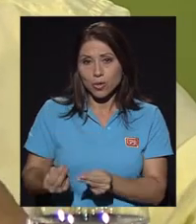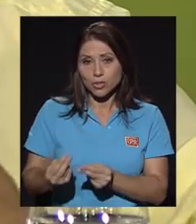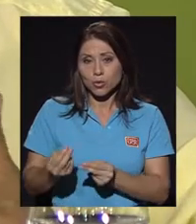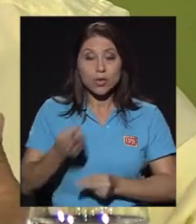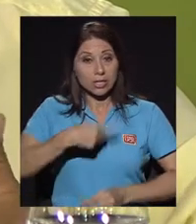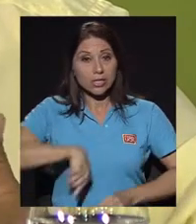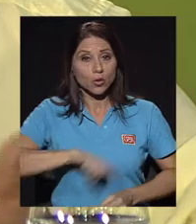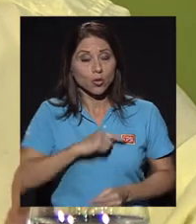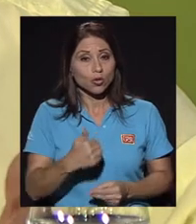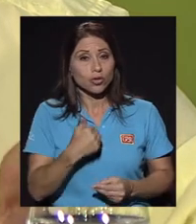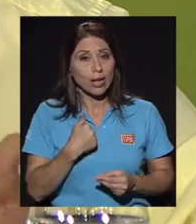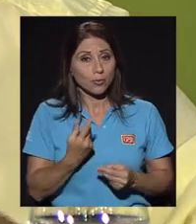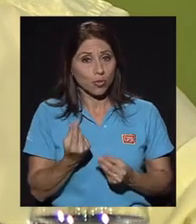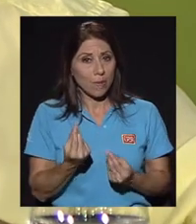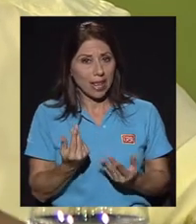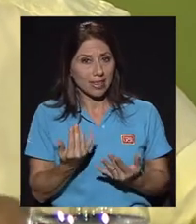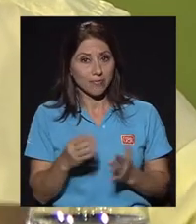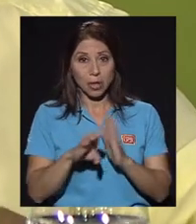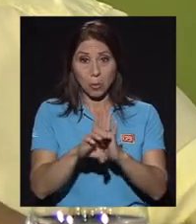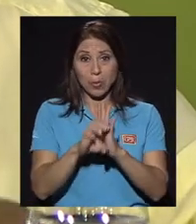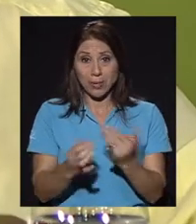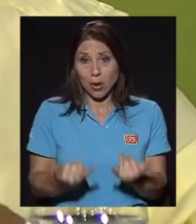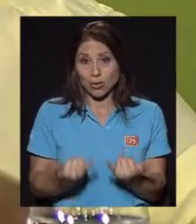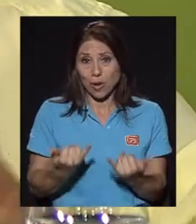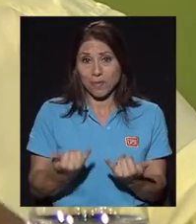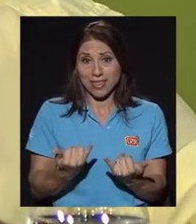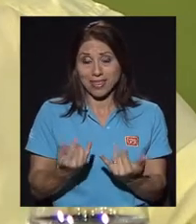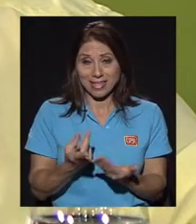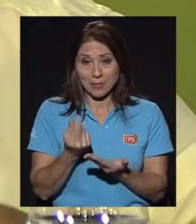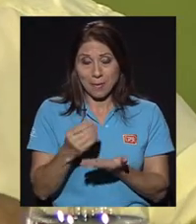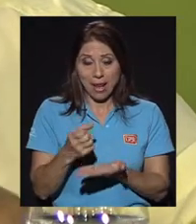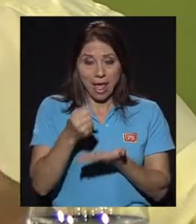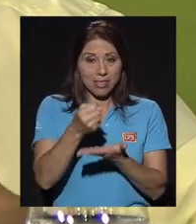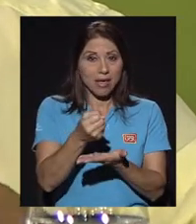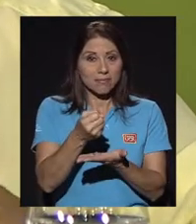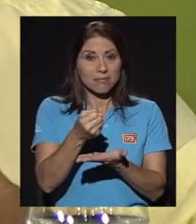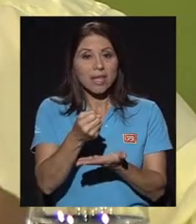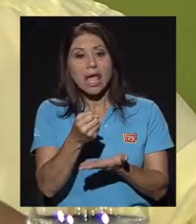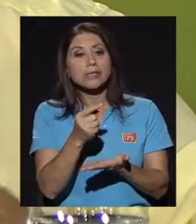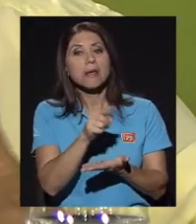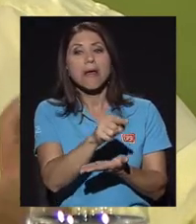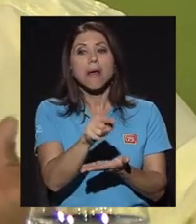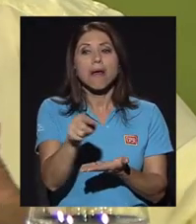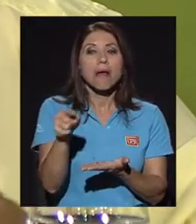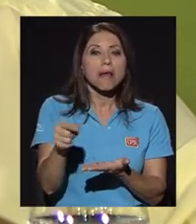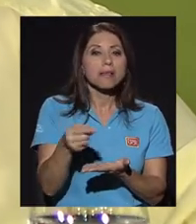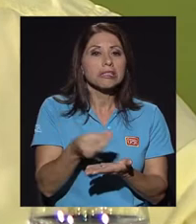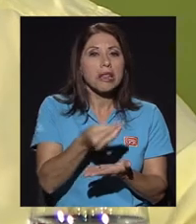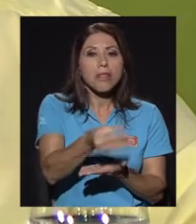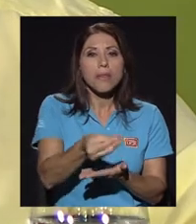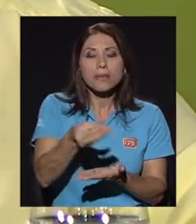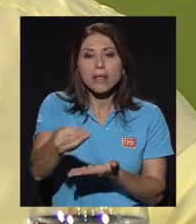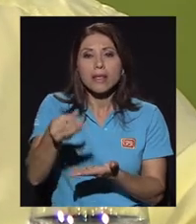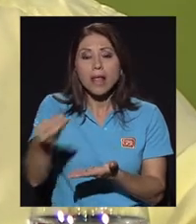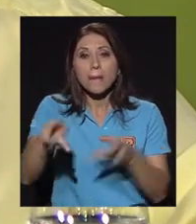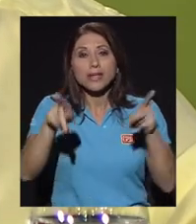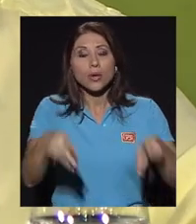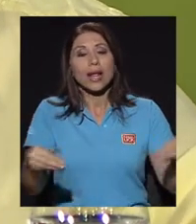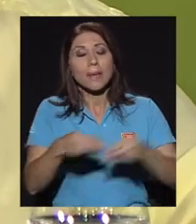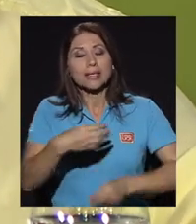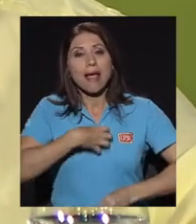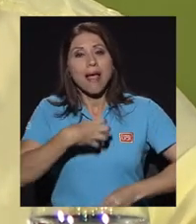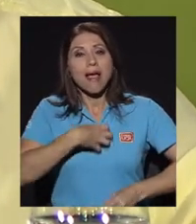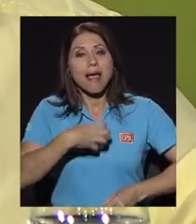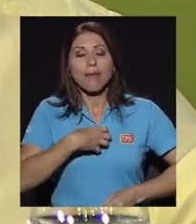plata, como se hace actualmente, lo que hace es repartirse ahí al que más se le arrima, al que más galillo tiene, y nosotros